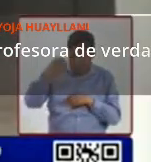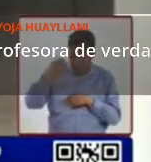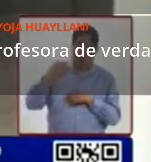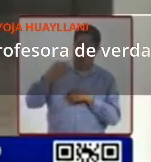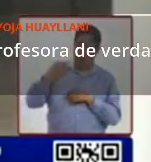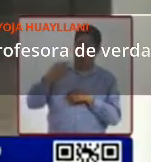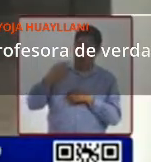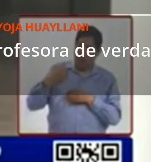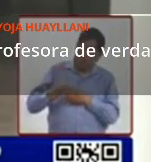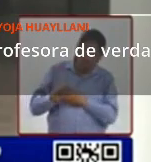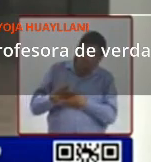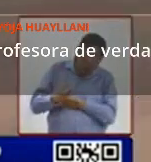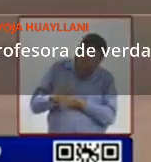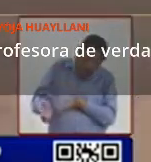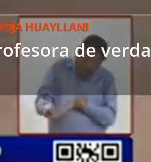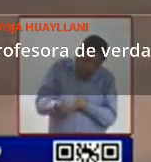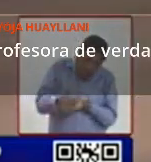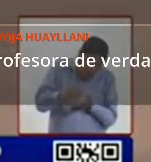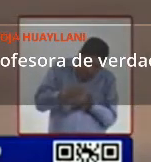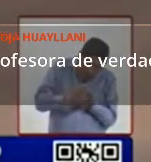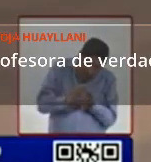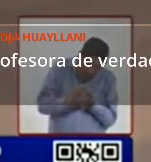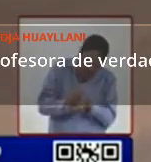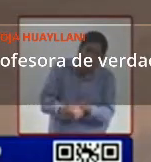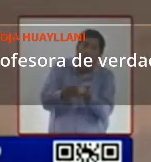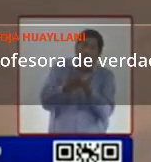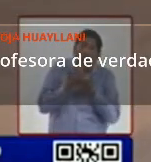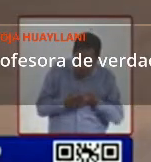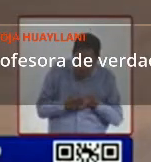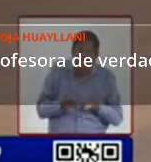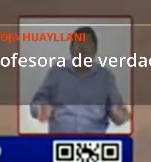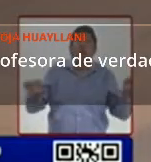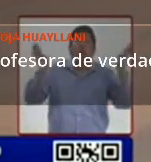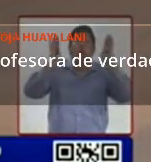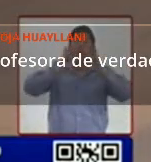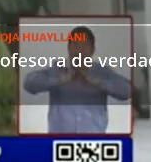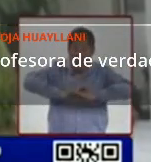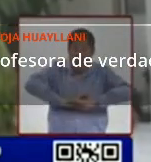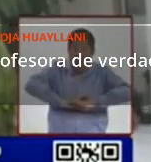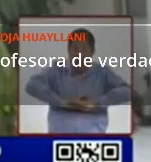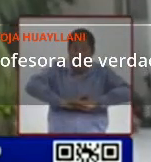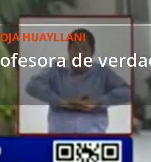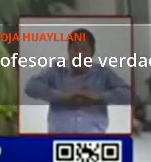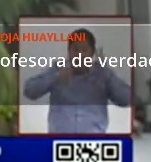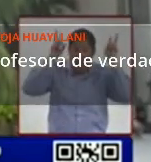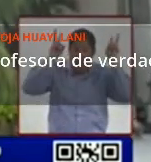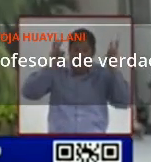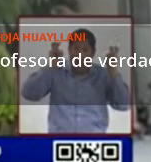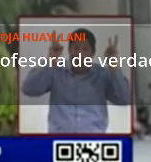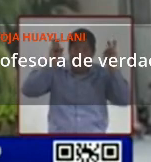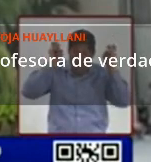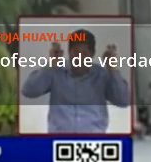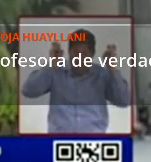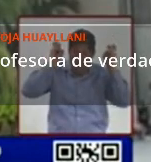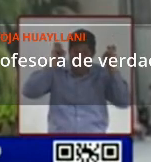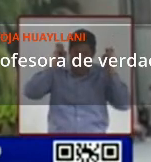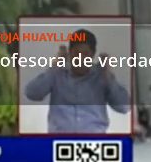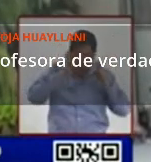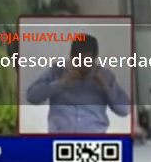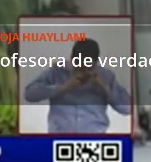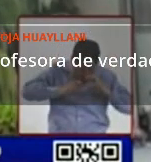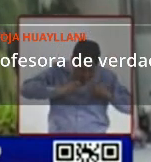y hagan llegar muestras de su semen a la clase de biología para, entre comillas, hacer